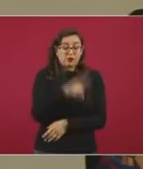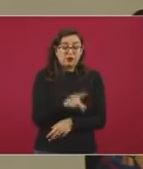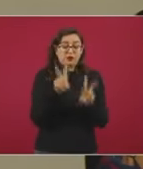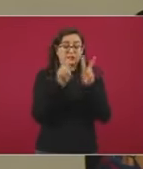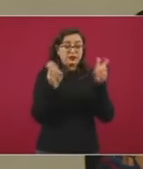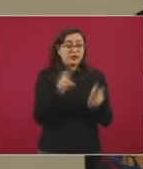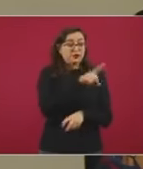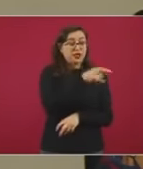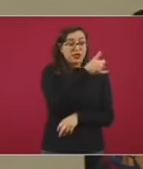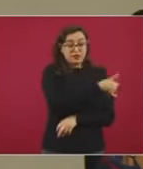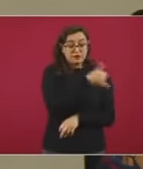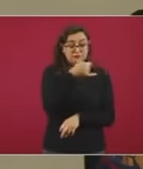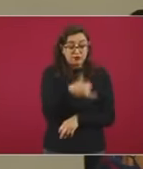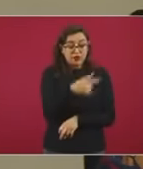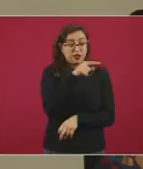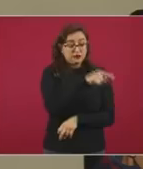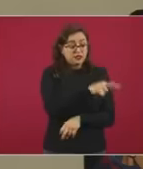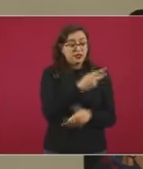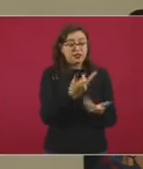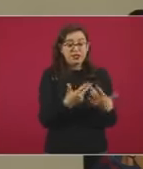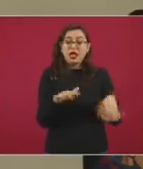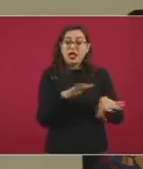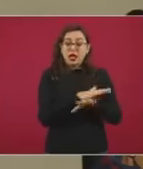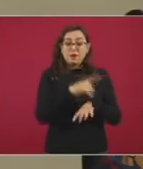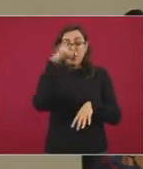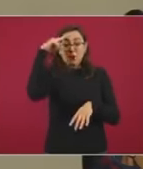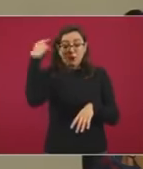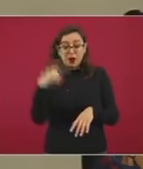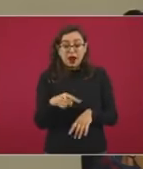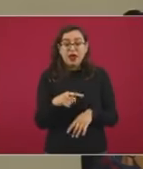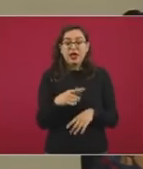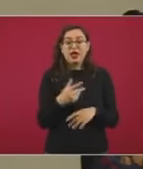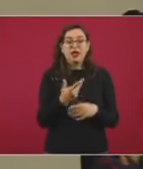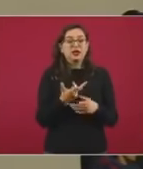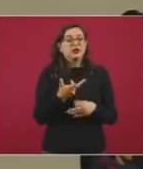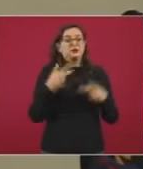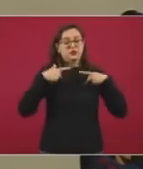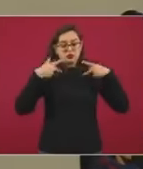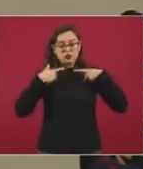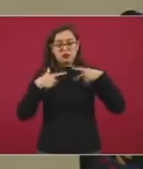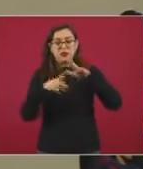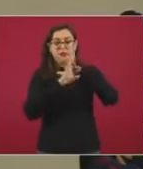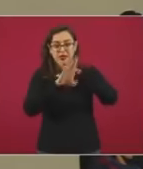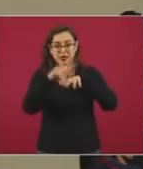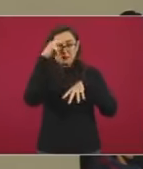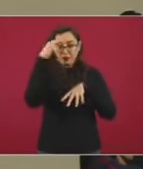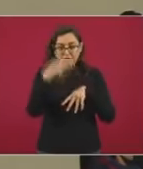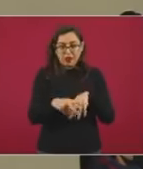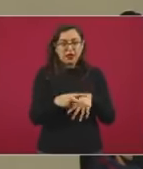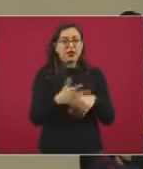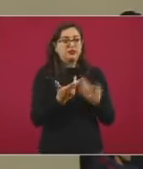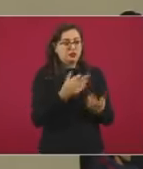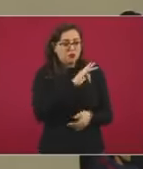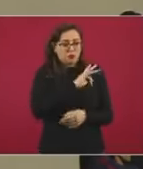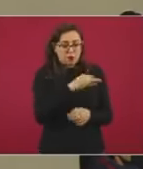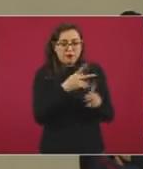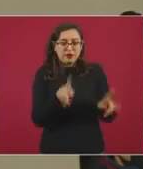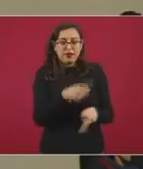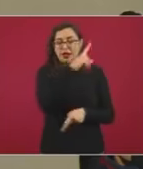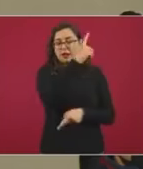Infonavit pasen a los paisanos y se comercialicen desde los consulados. Es un tema que trae emocionado a los paisanos en Estados